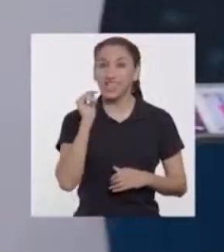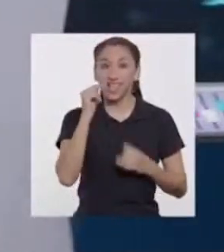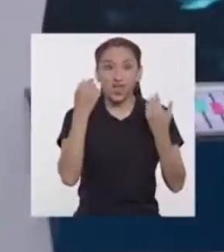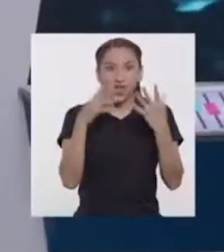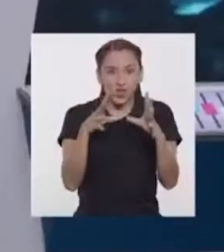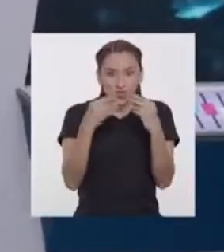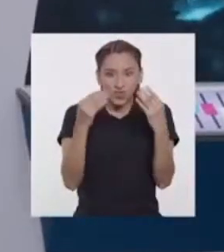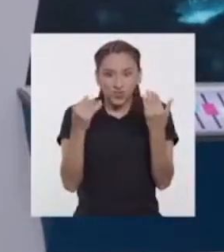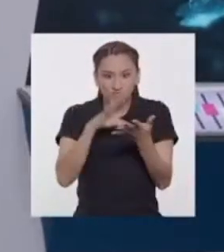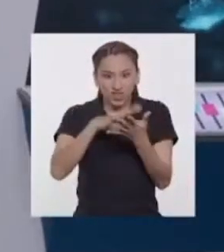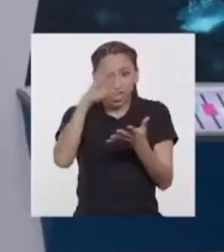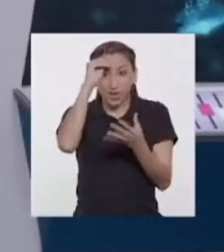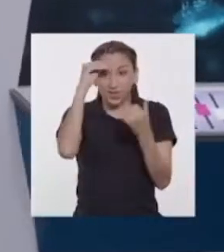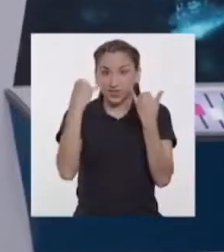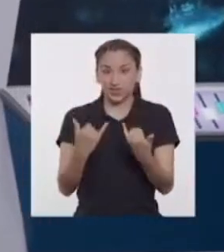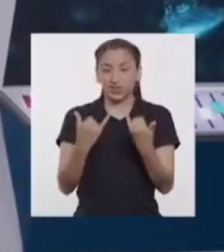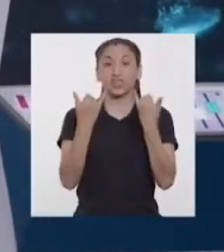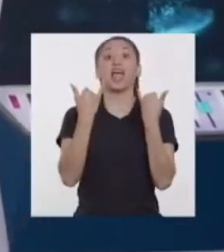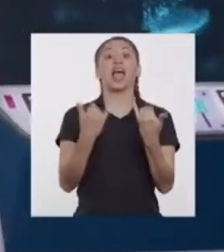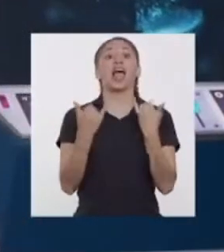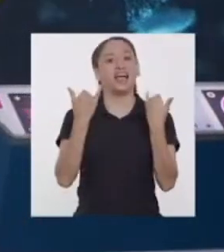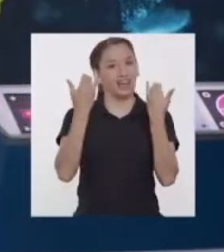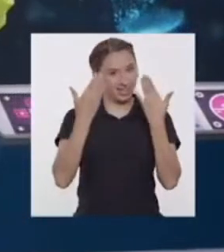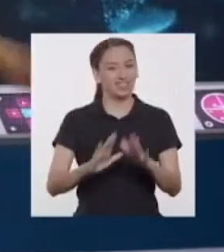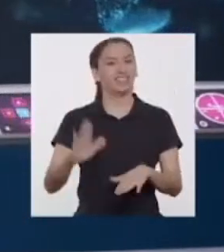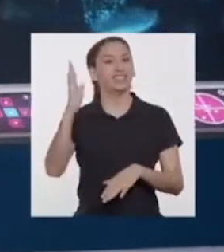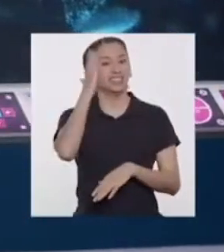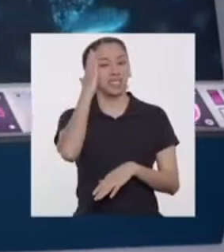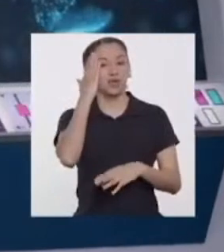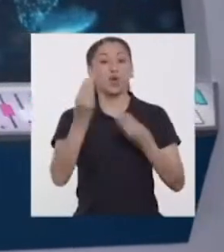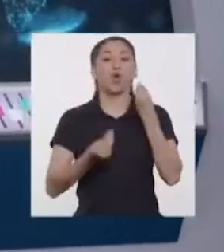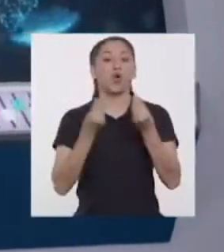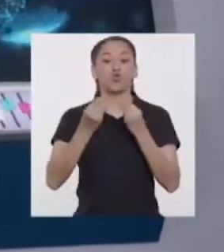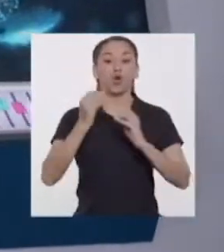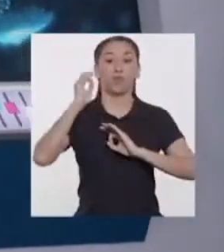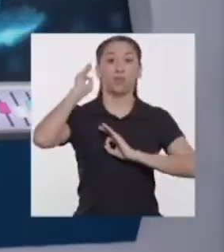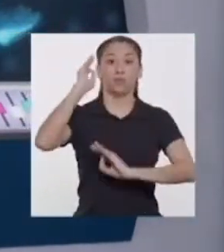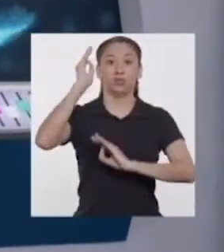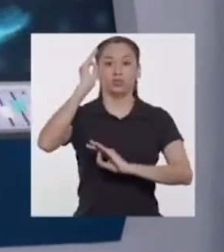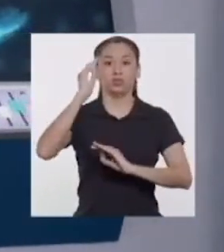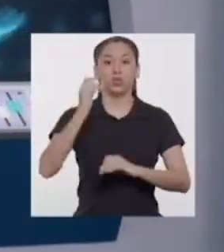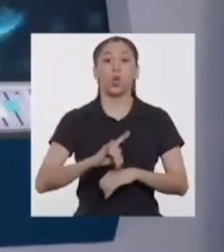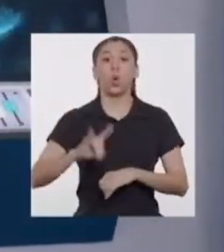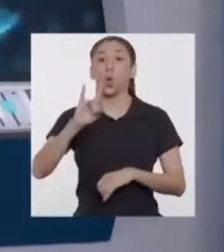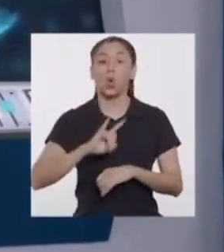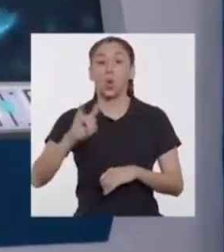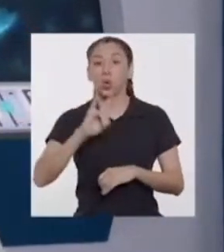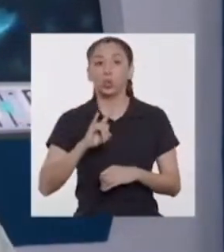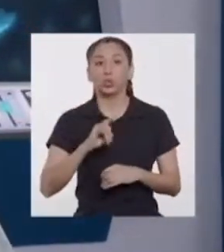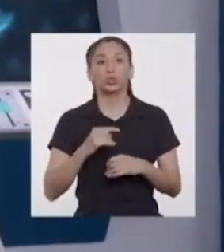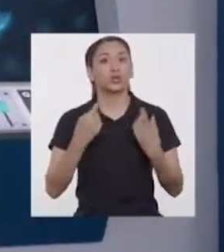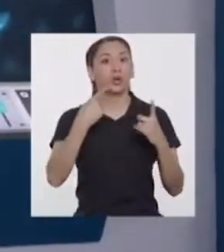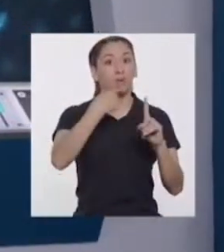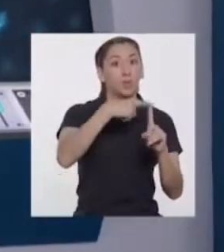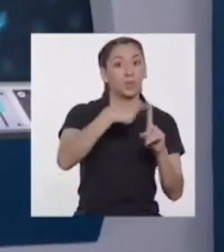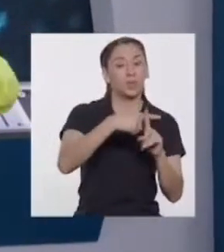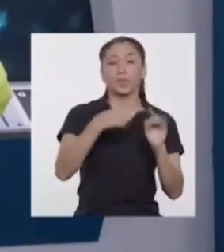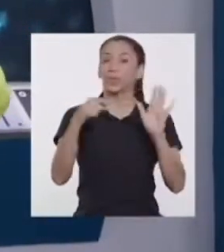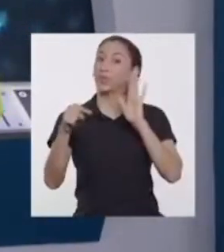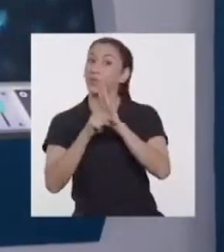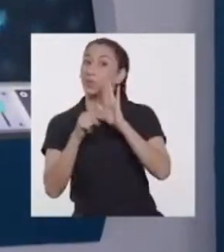¡Cuánto hemos aprendido hoy! Ahora sabemos cómo exponer sobre el uso, ventajas